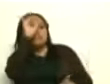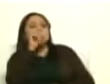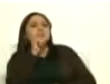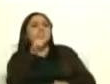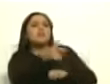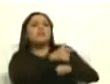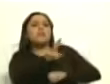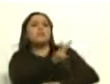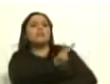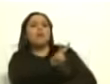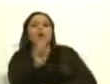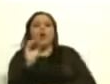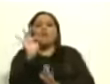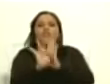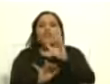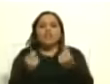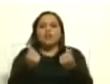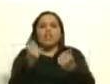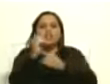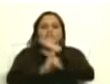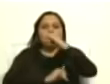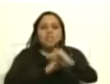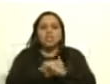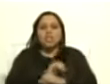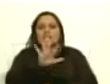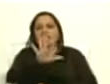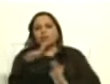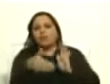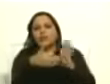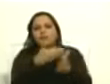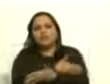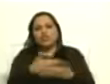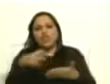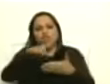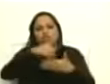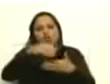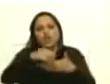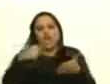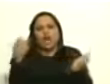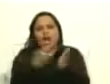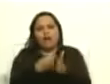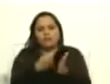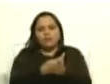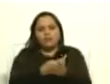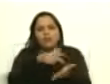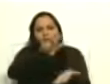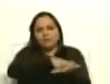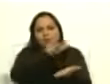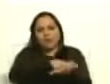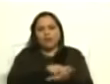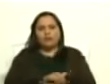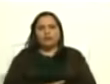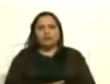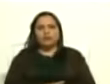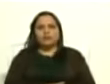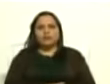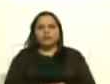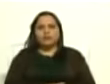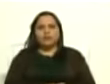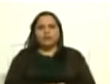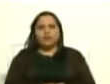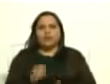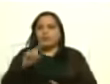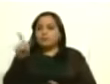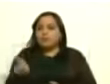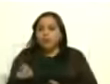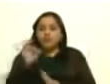el Fondo Monetario Internacional, los 5 mil millones de dólares aprobados por los DEC durante la pandemia. Usted va y le dice al Fondo